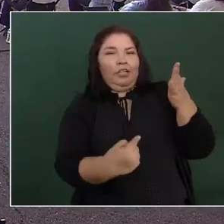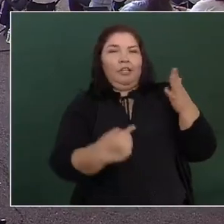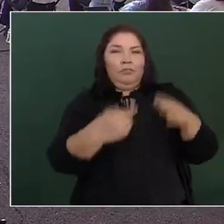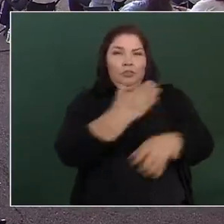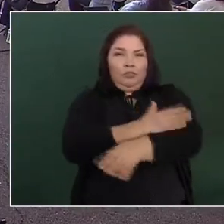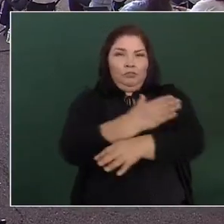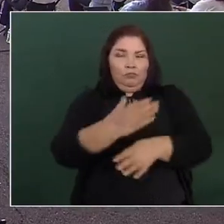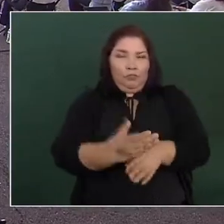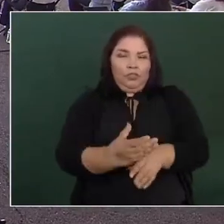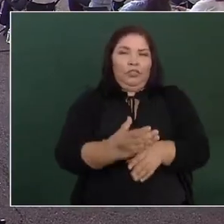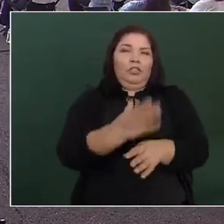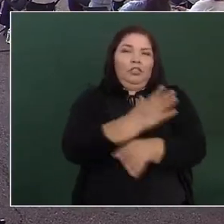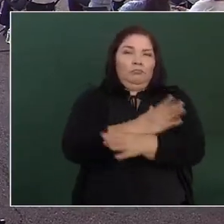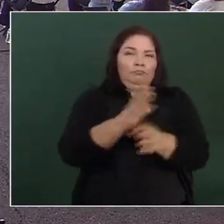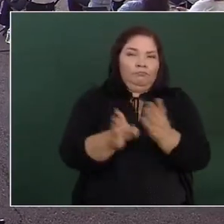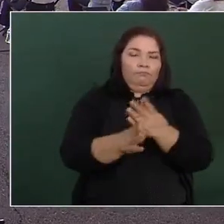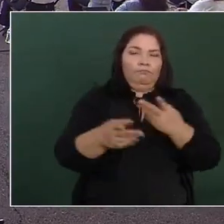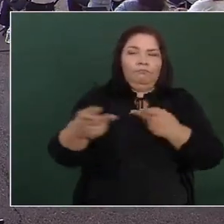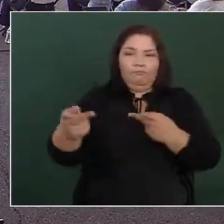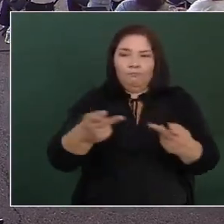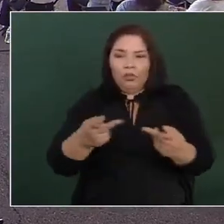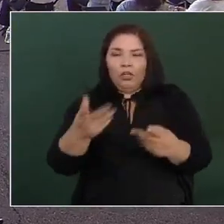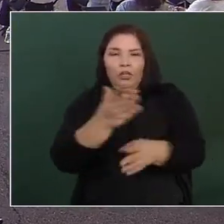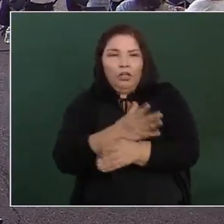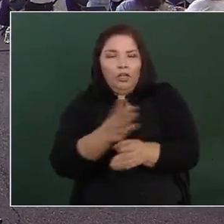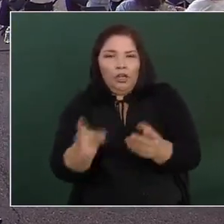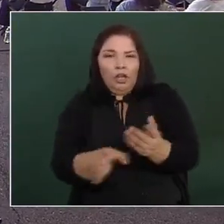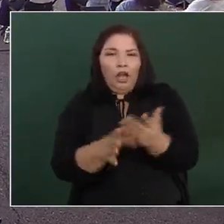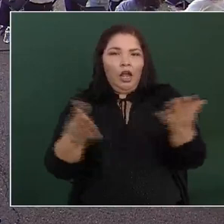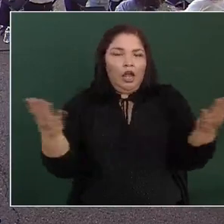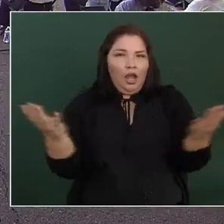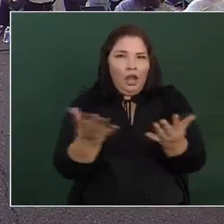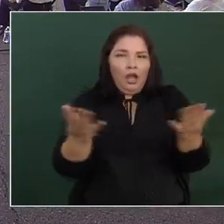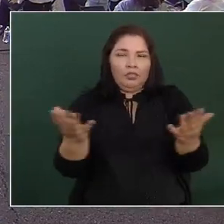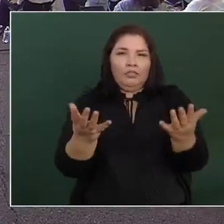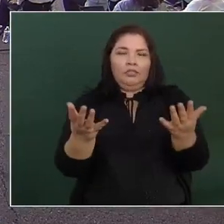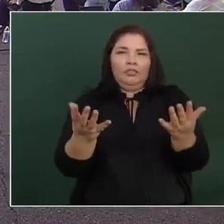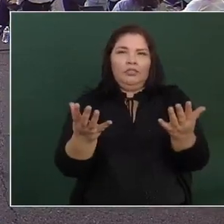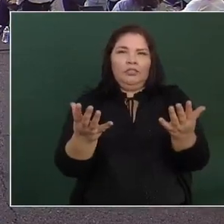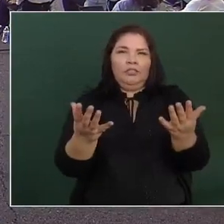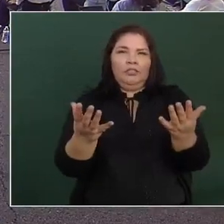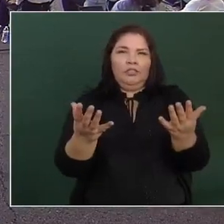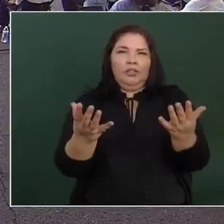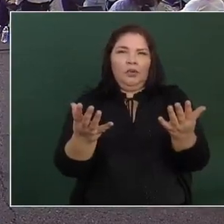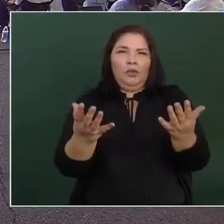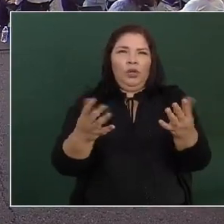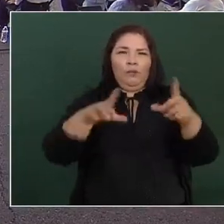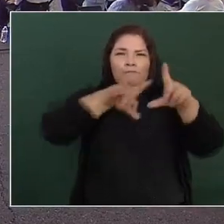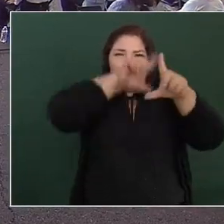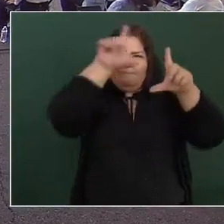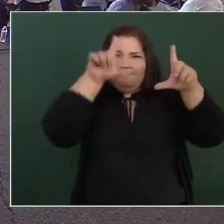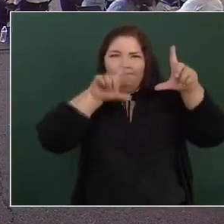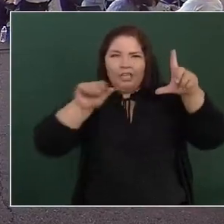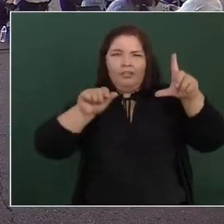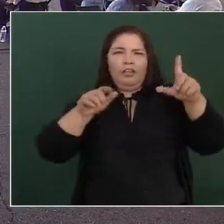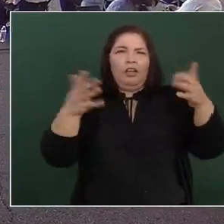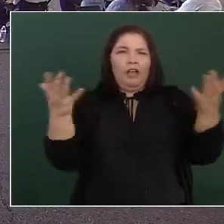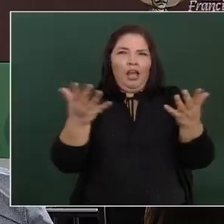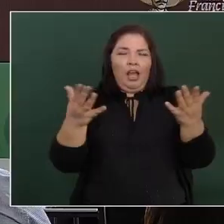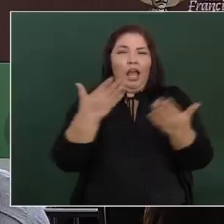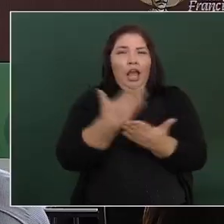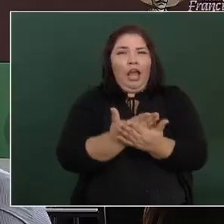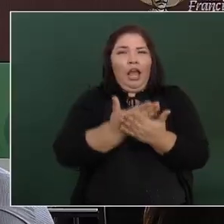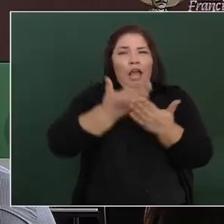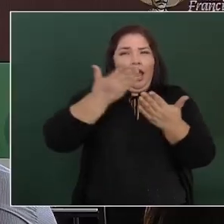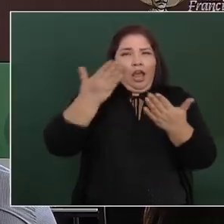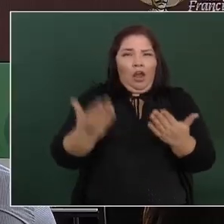compañeros sobre los operativos, las operaciones que se hacen en todo el país, ahora vamos a